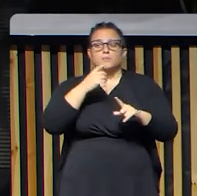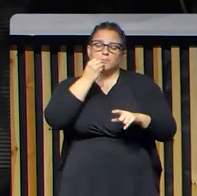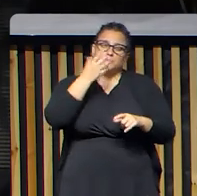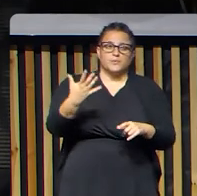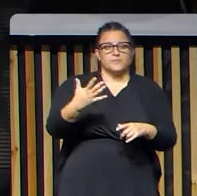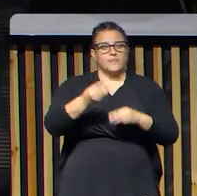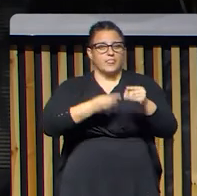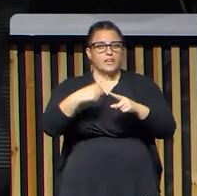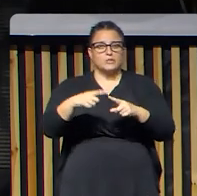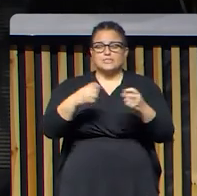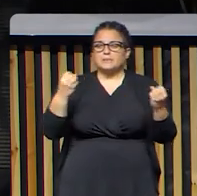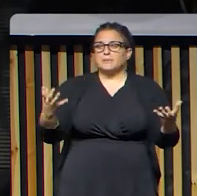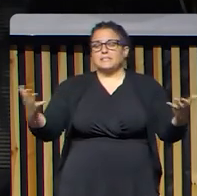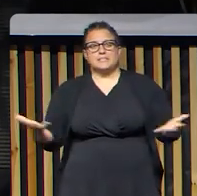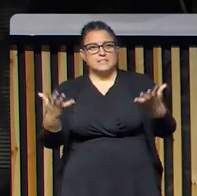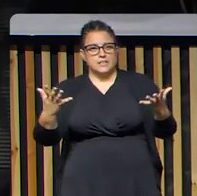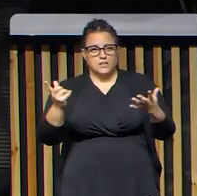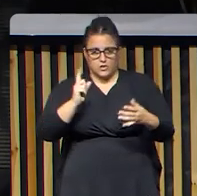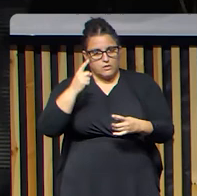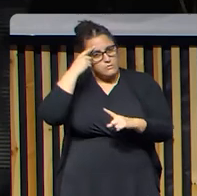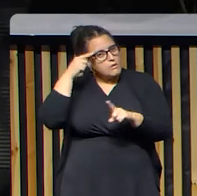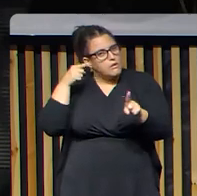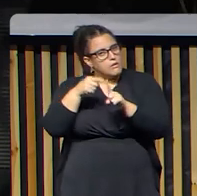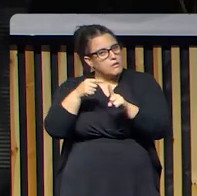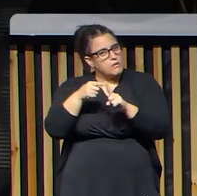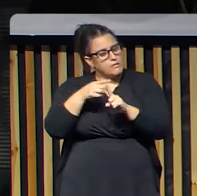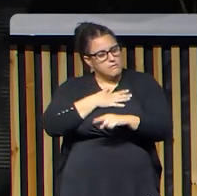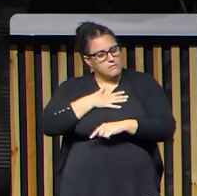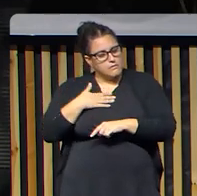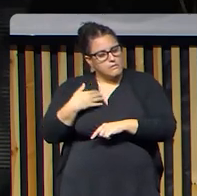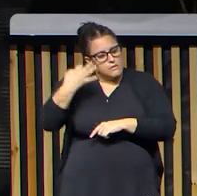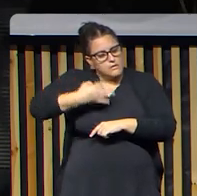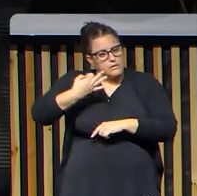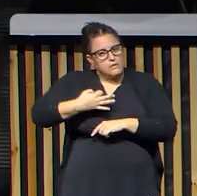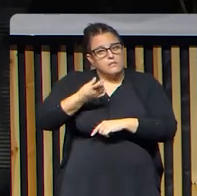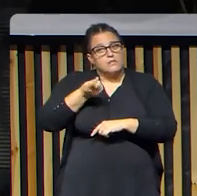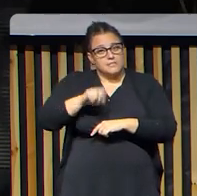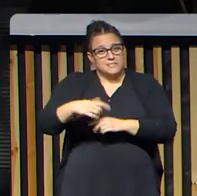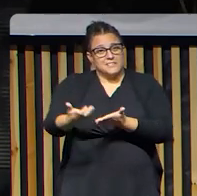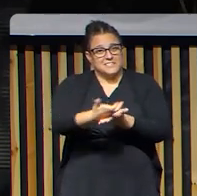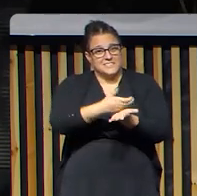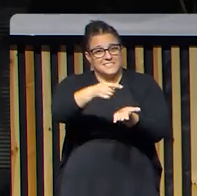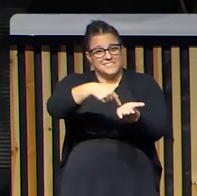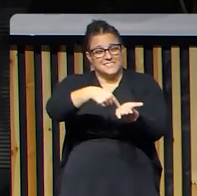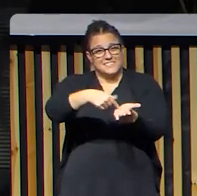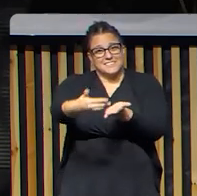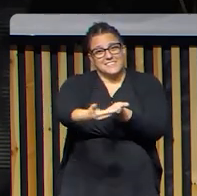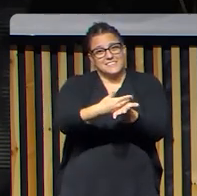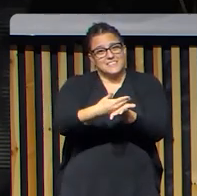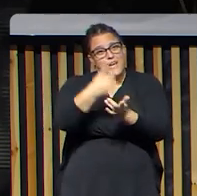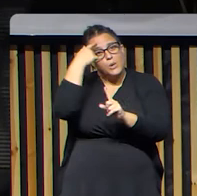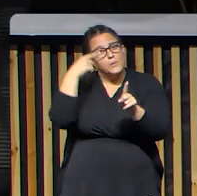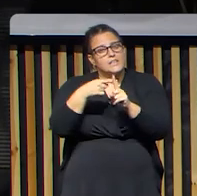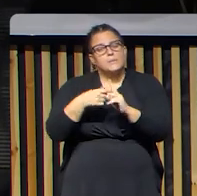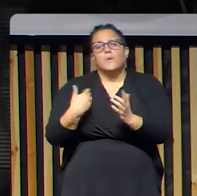intención no sé si decirlo así abiertamente pero una cierta intención recaudatoria en el sentido de garantizar